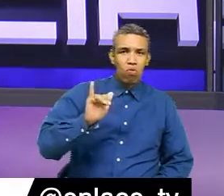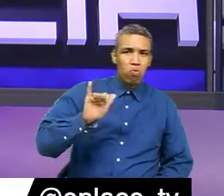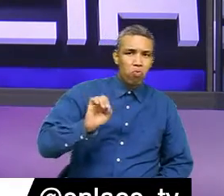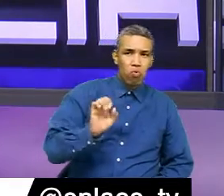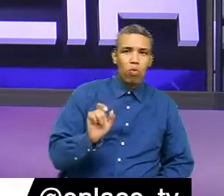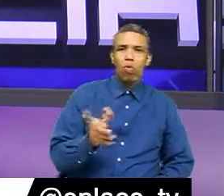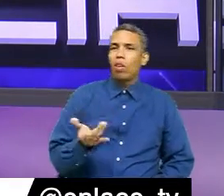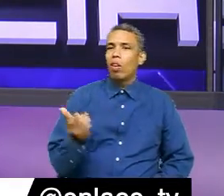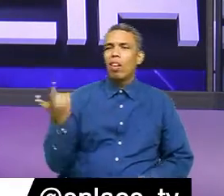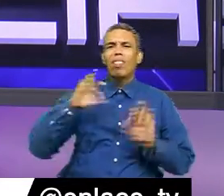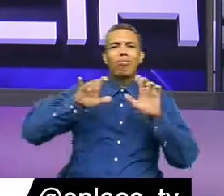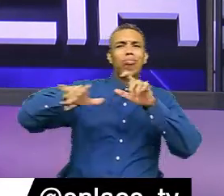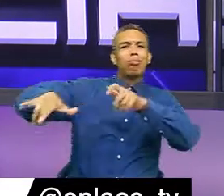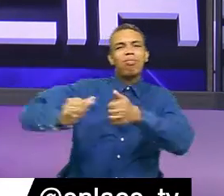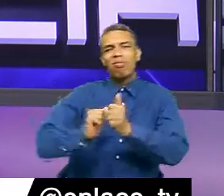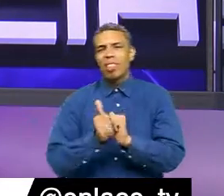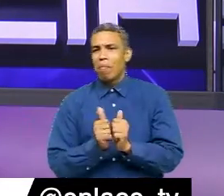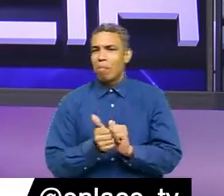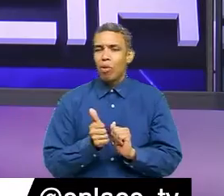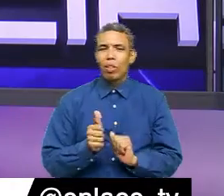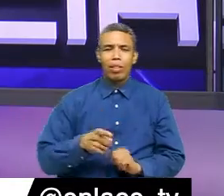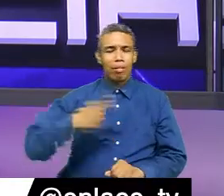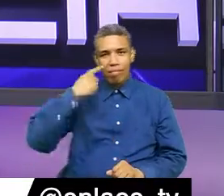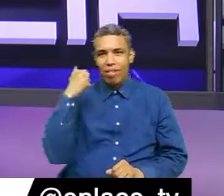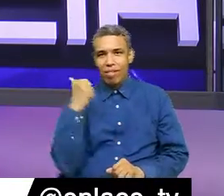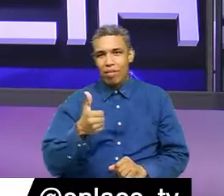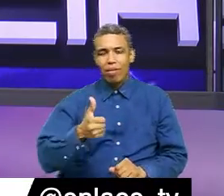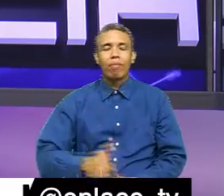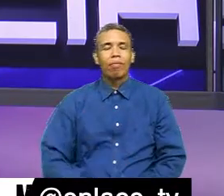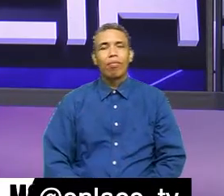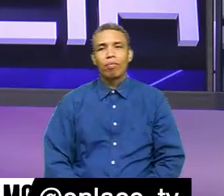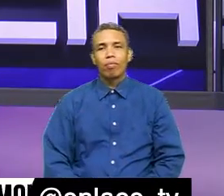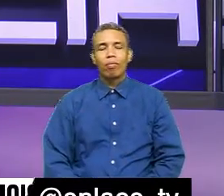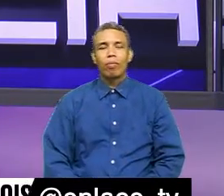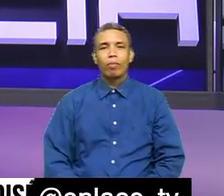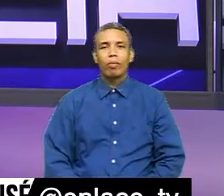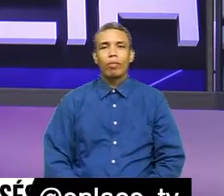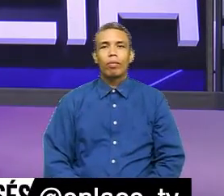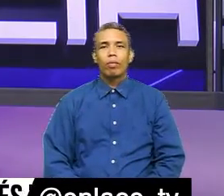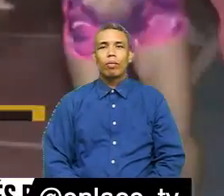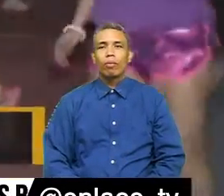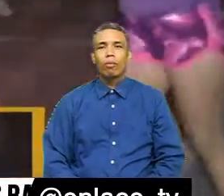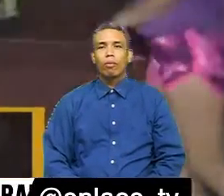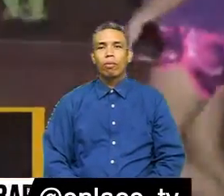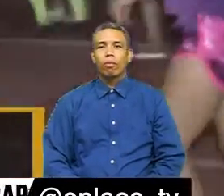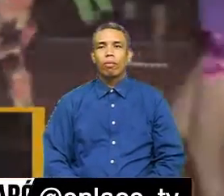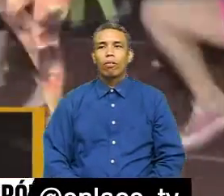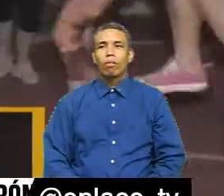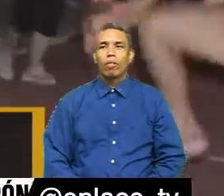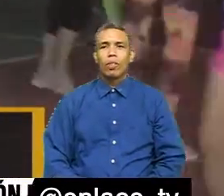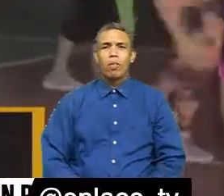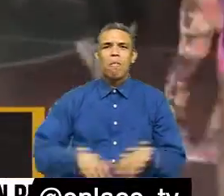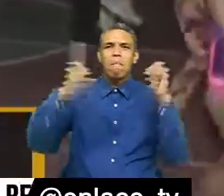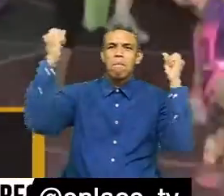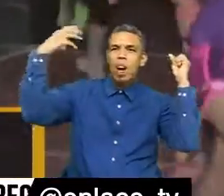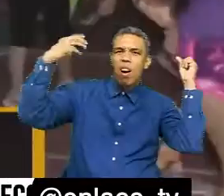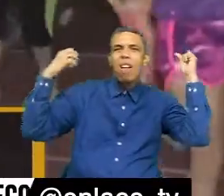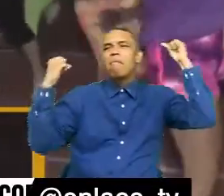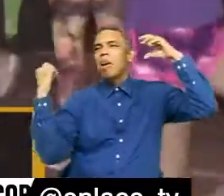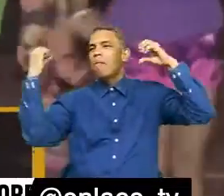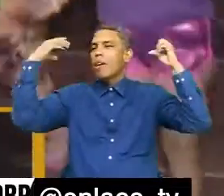Neón. Así se denominó la maratón de aeróbicos adelantada en la polideportiva de este sector. Al ritmo de diferentes géneros musicales,